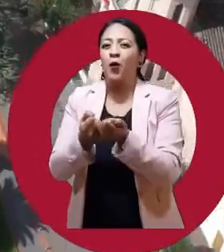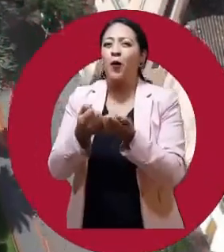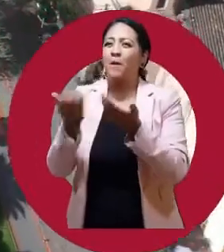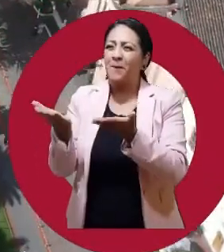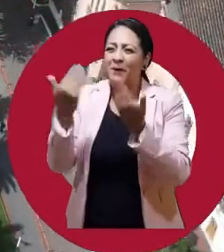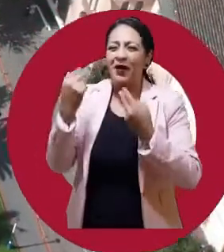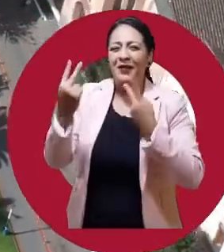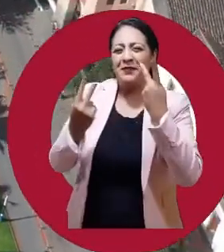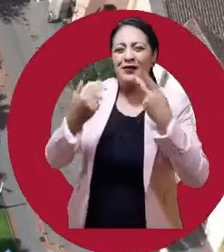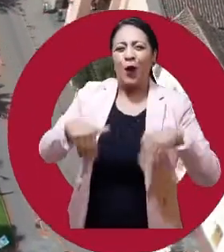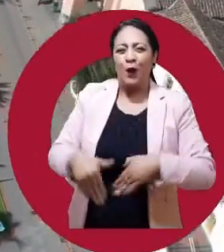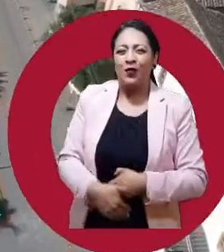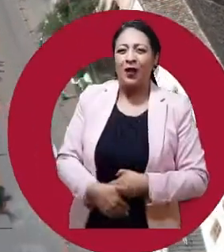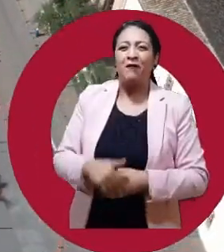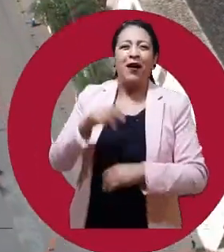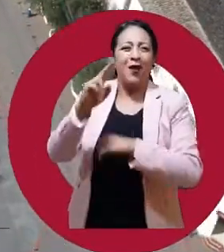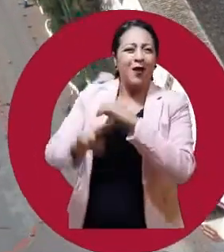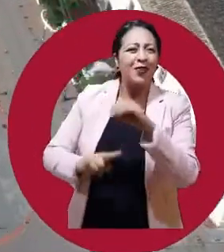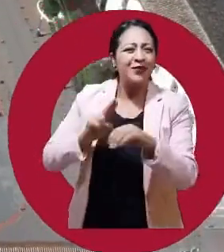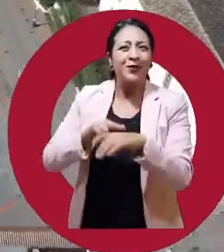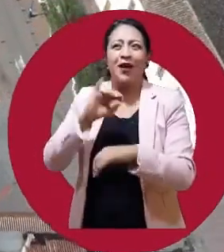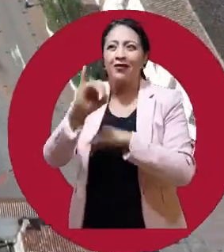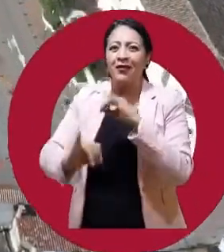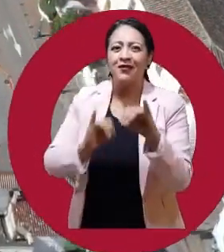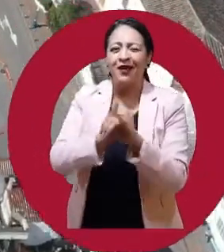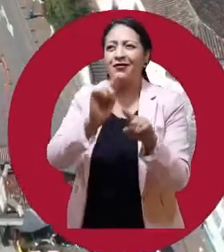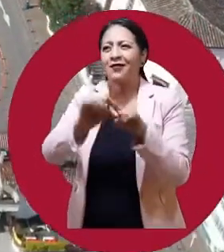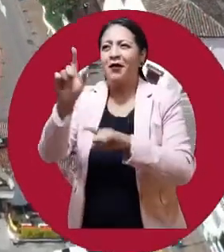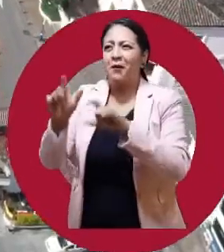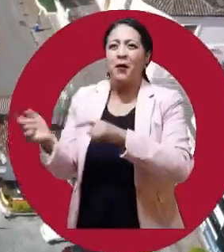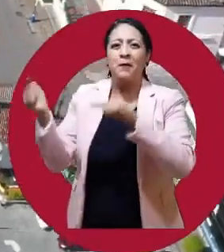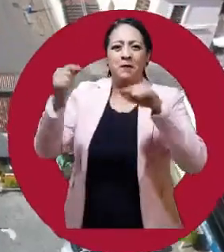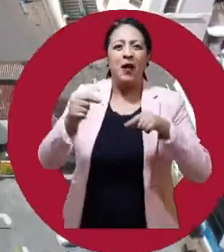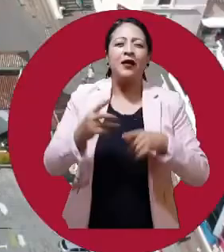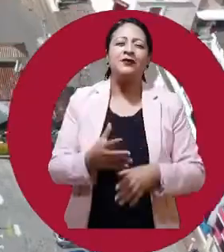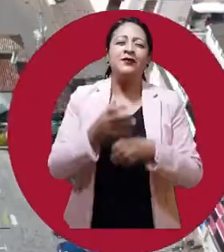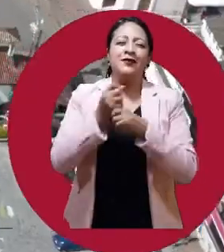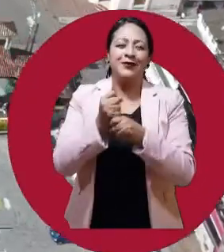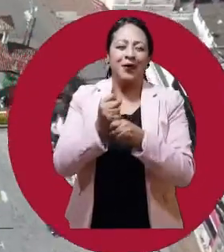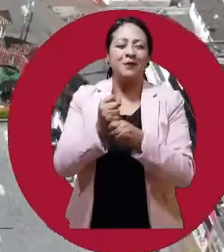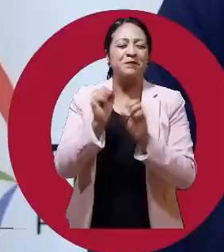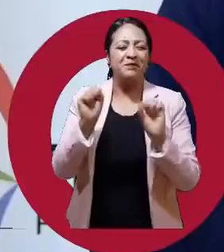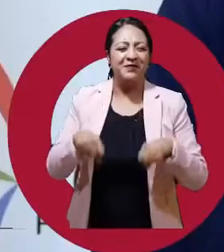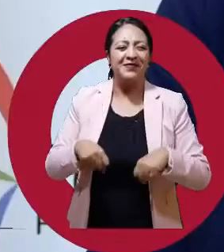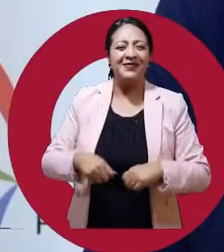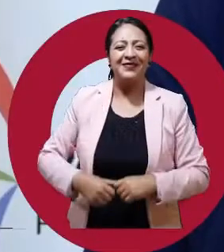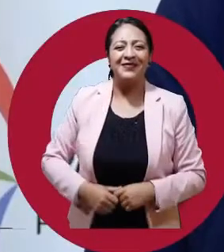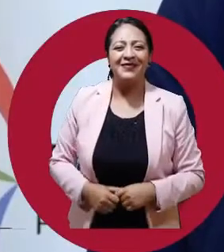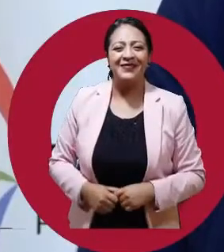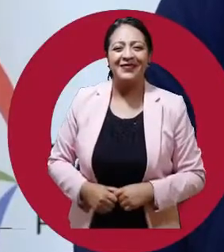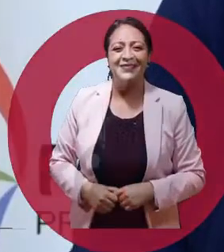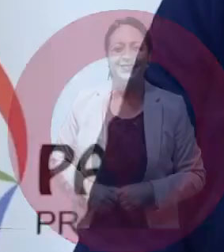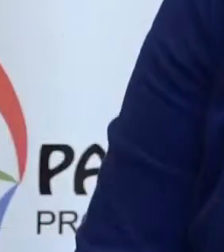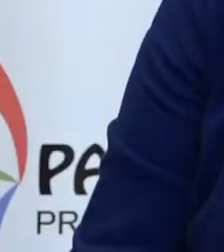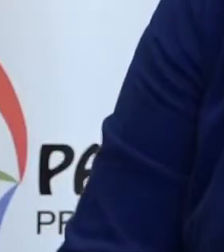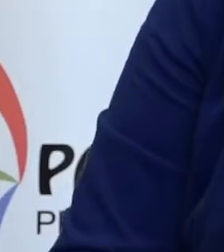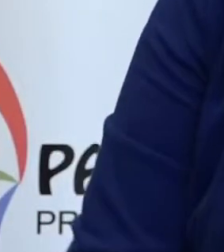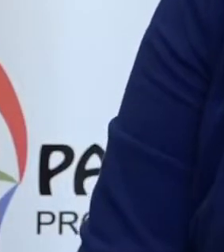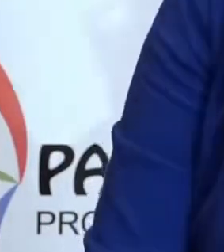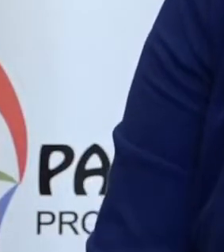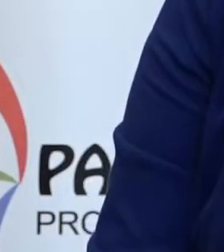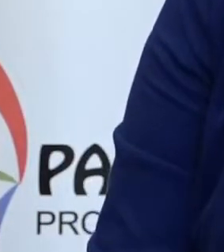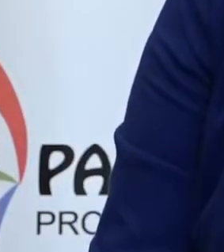para recibir a los viajeros nacionales e internacionales, y desde luego con cuidadosos protocolos de bioseguridad. Kulki Kamaita Shinjiya